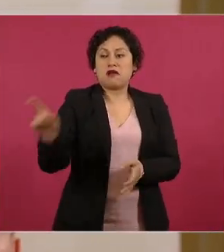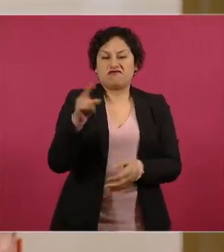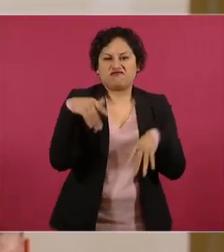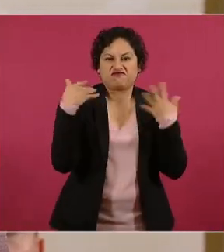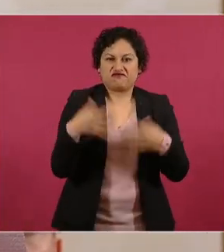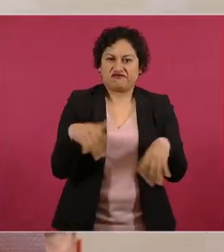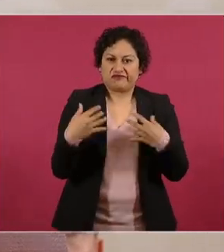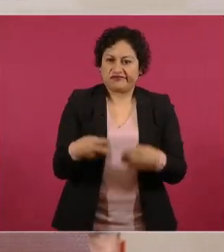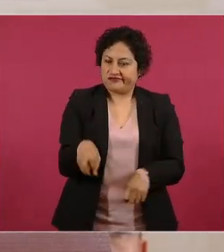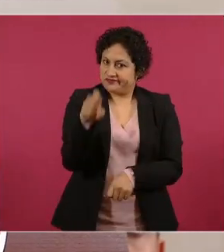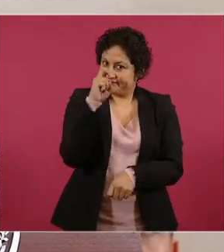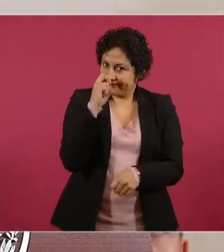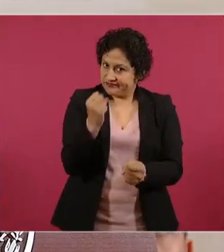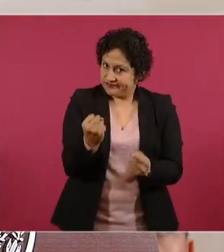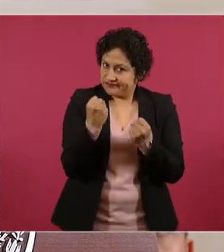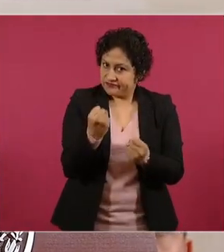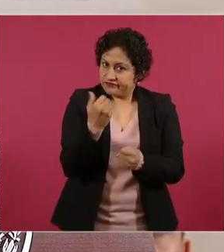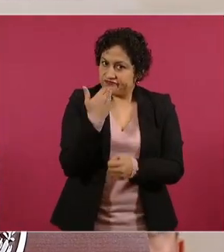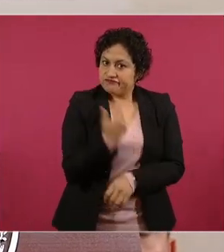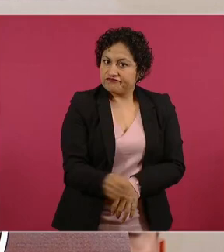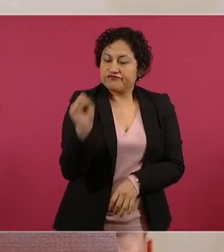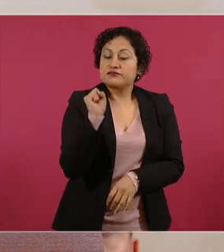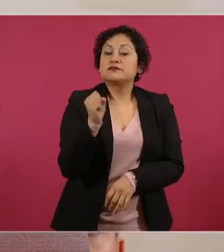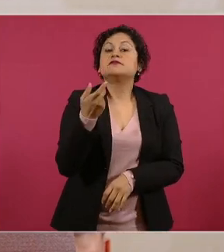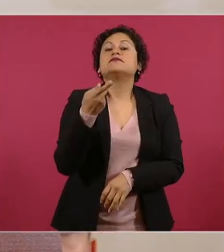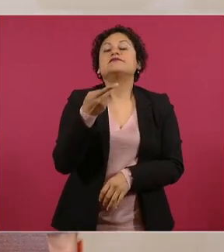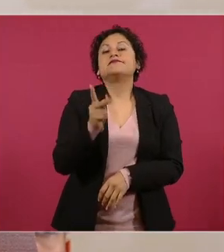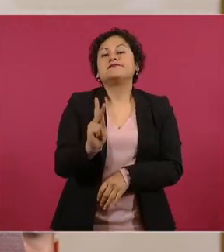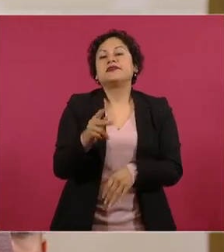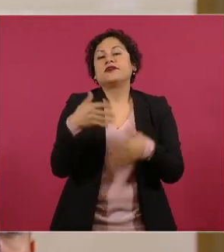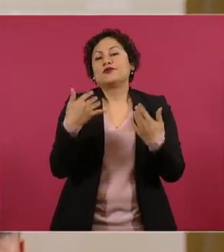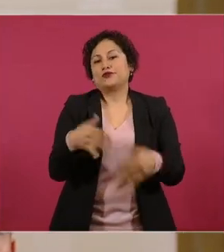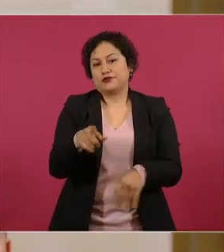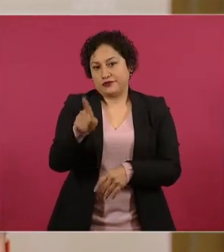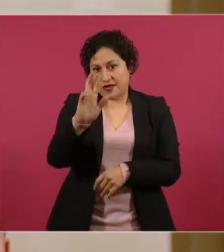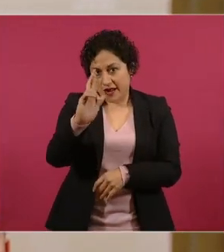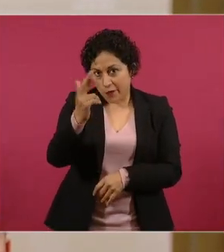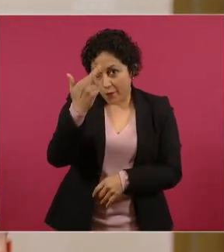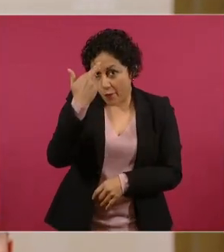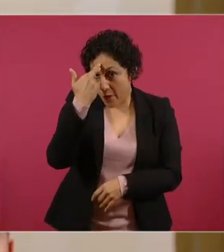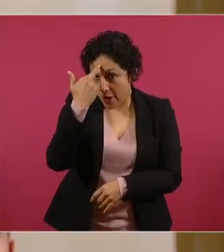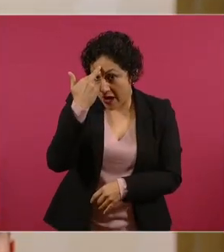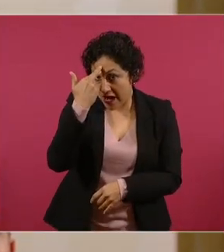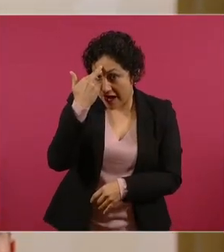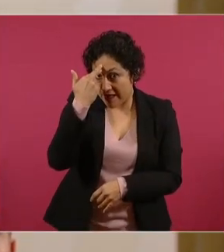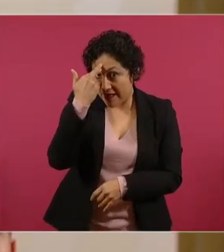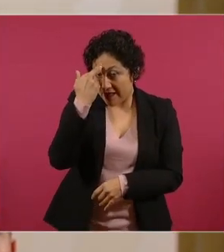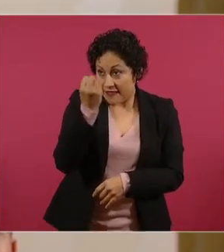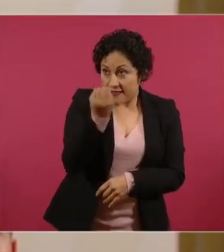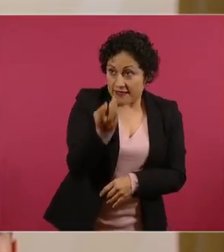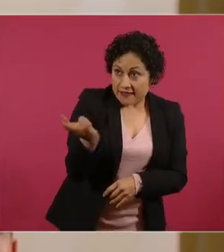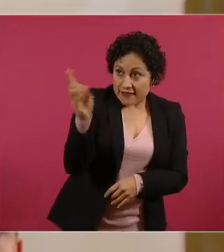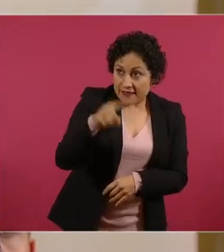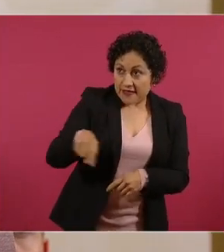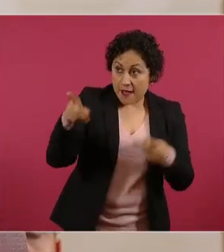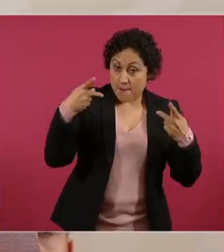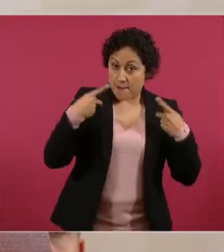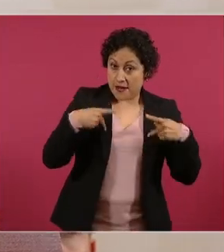adversarios tienen mucho dinero y pueden